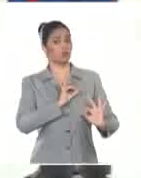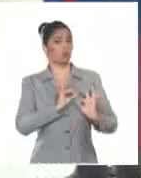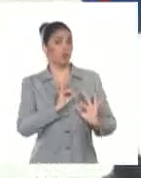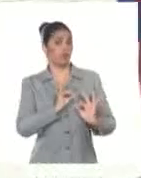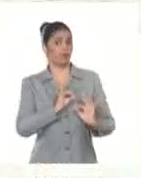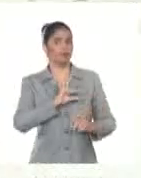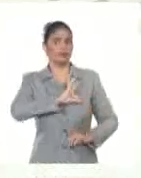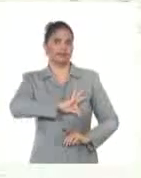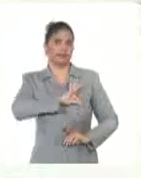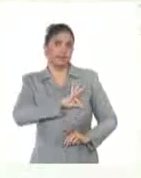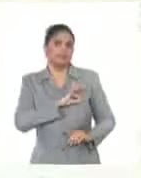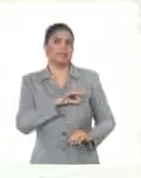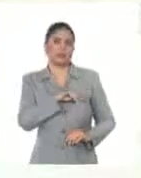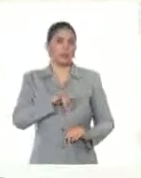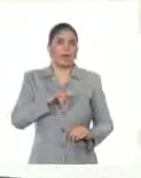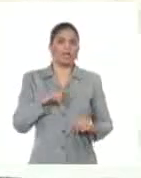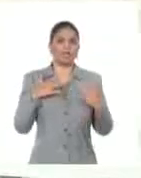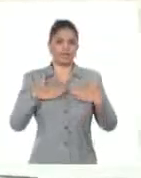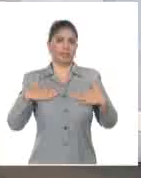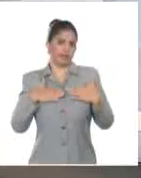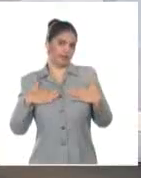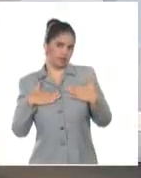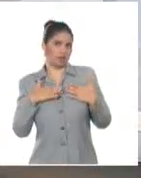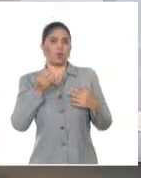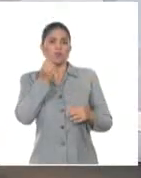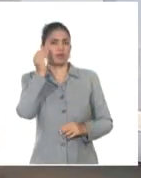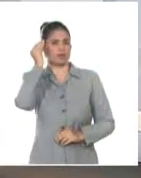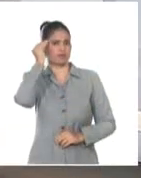divertirnos para que así les salga el resultado.